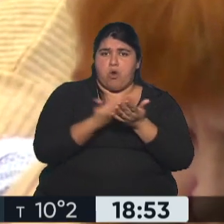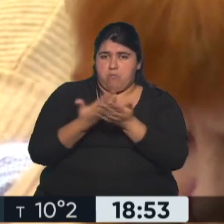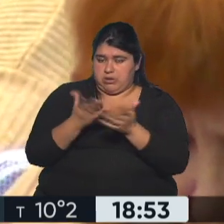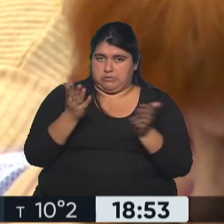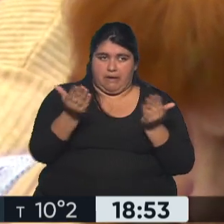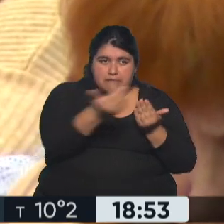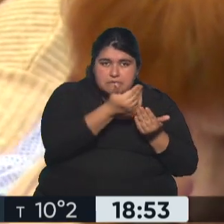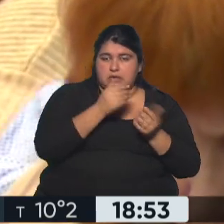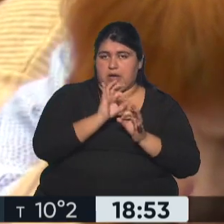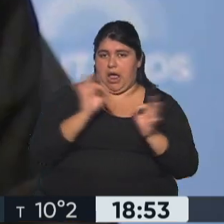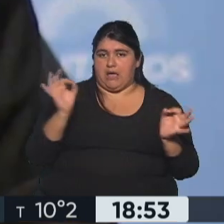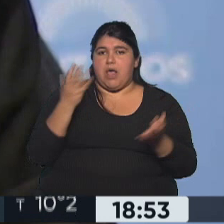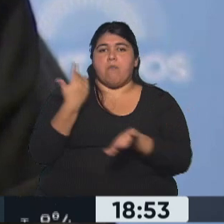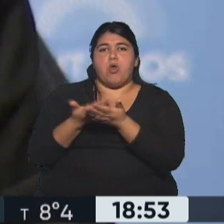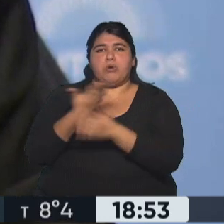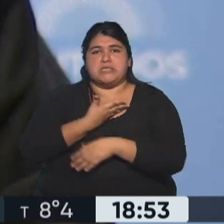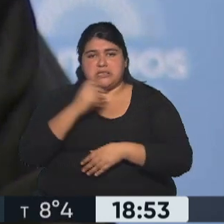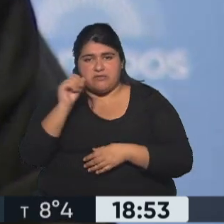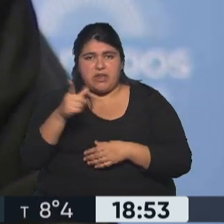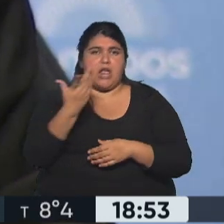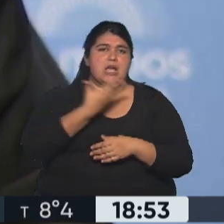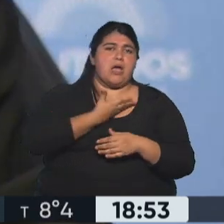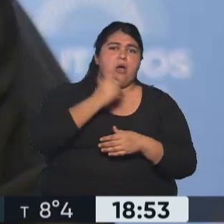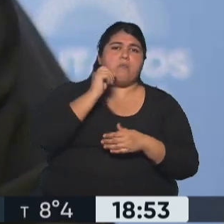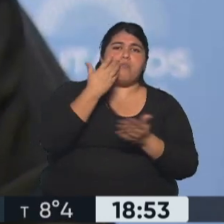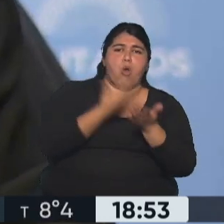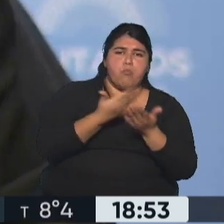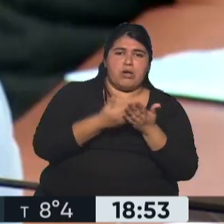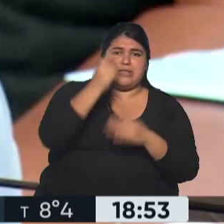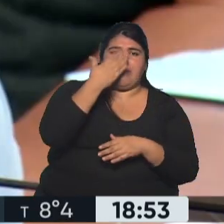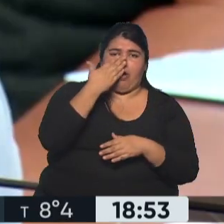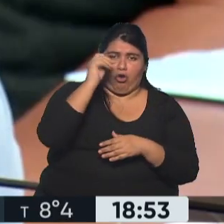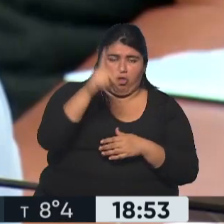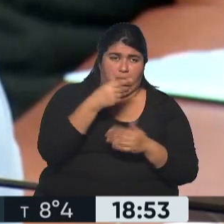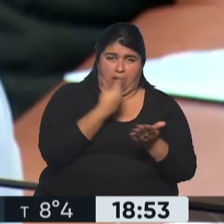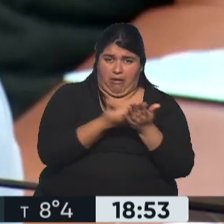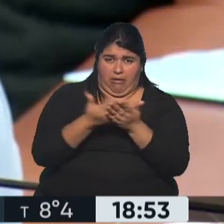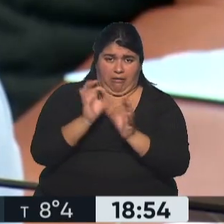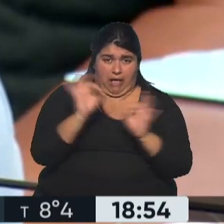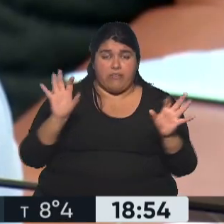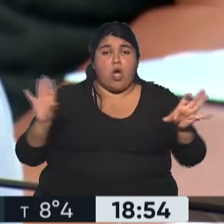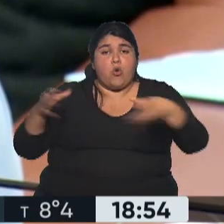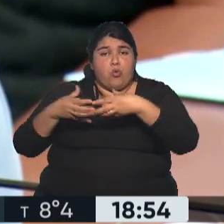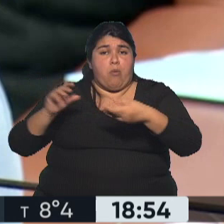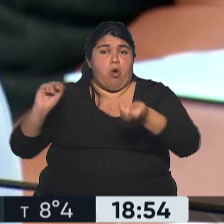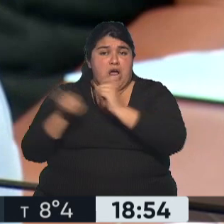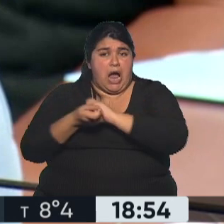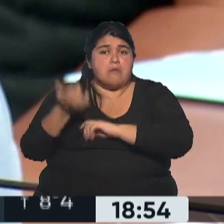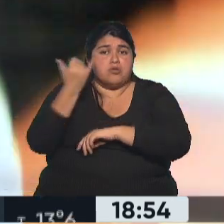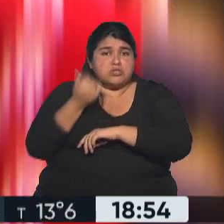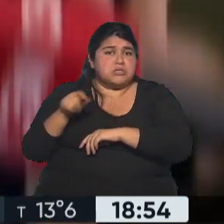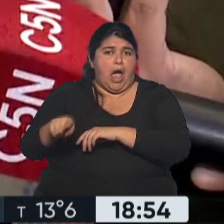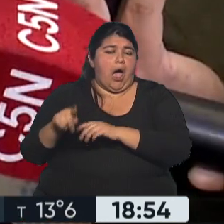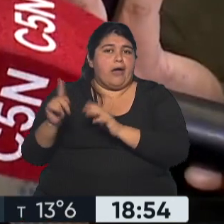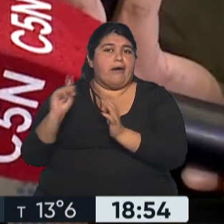discutir la experiencia santafesina, la experiencia cordobesa. Acá hay un espacio político que es Juntos por el Cambio, que ya está en reloj